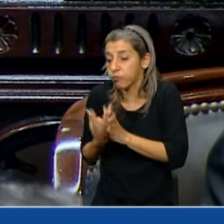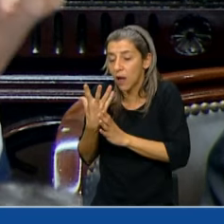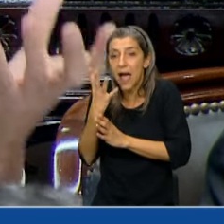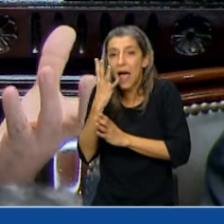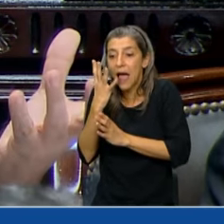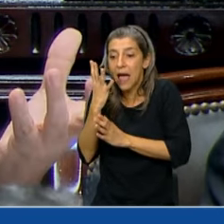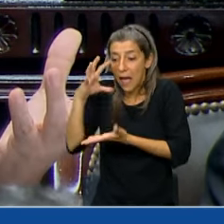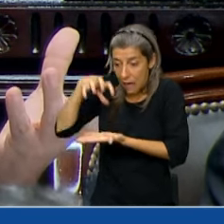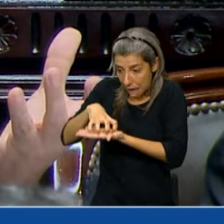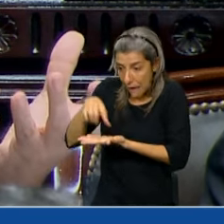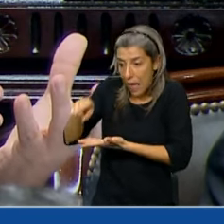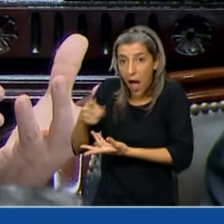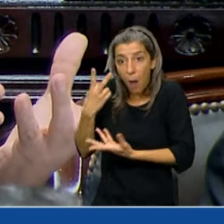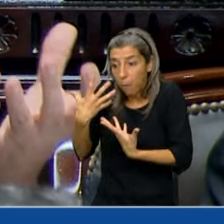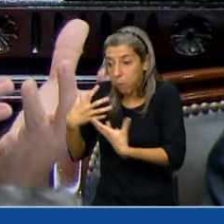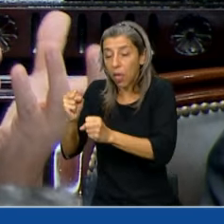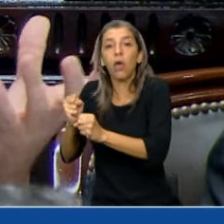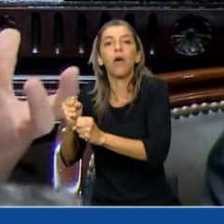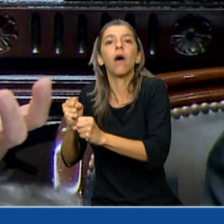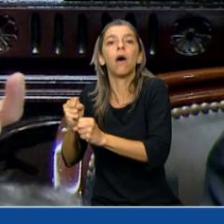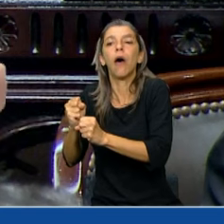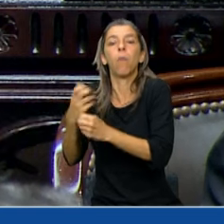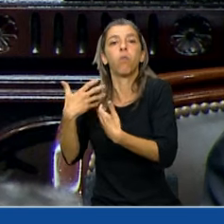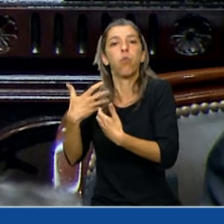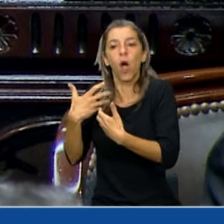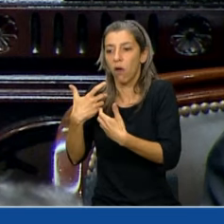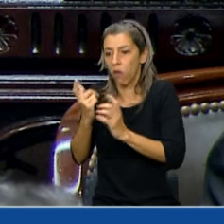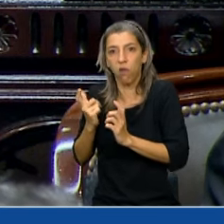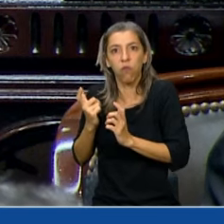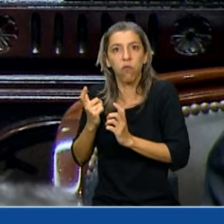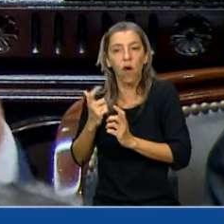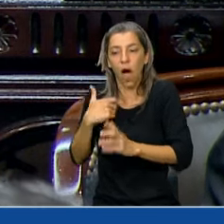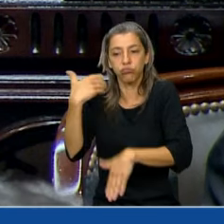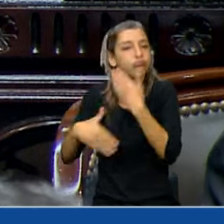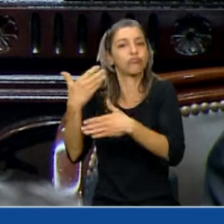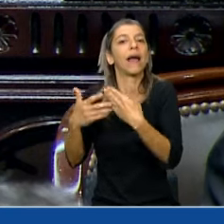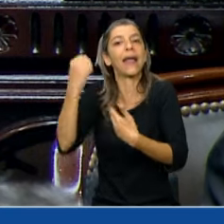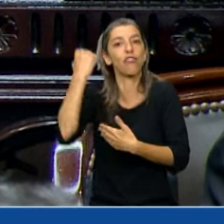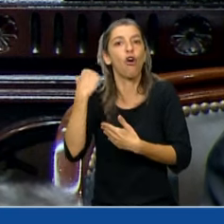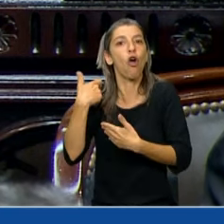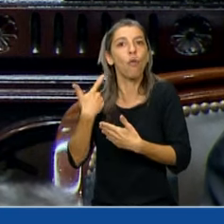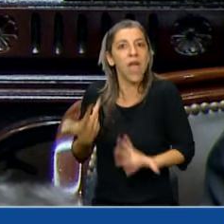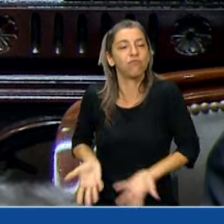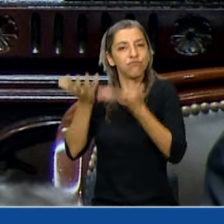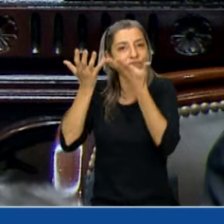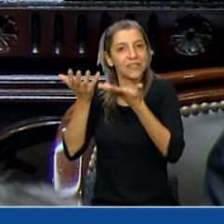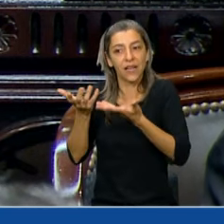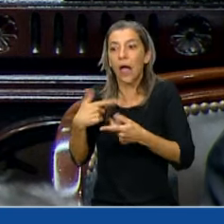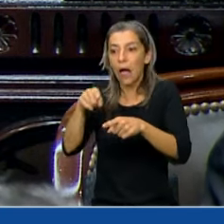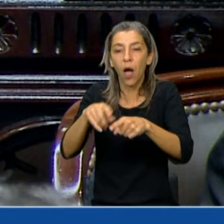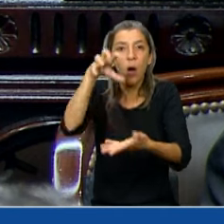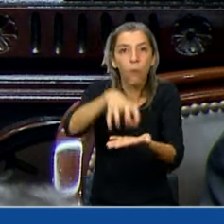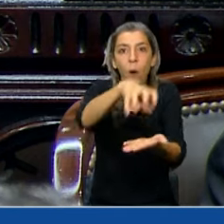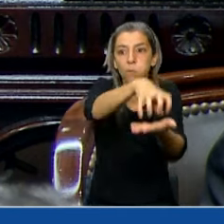genera en valor económico Argentina tiene salida y esta es la salida